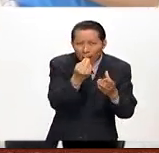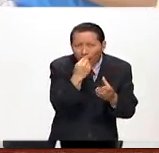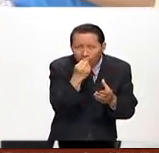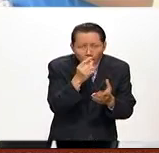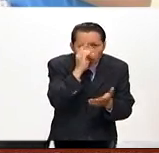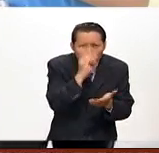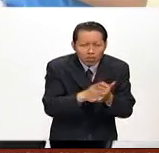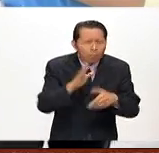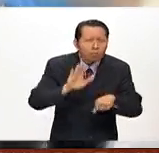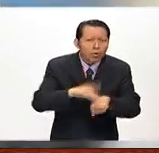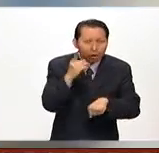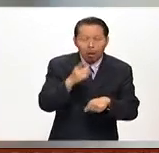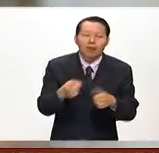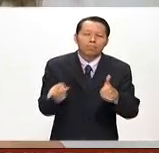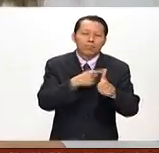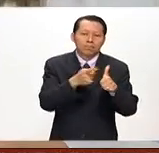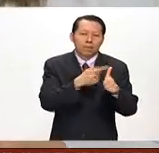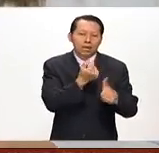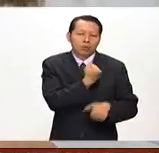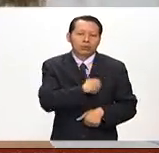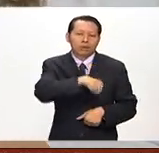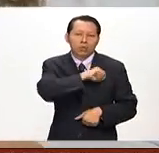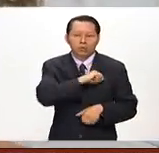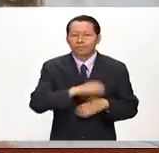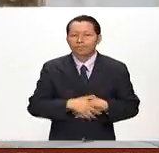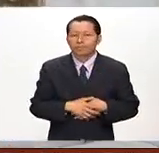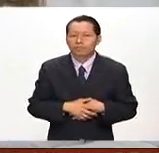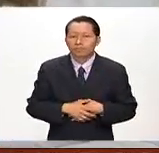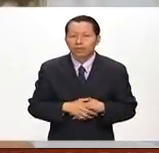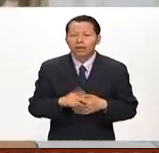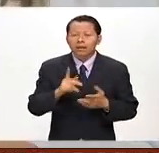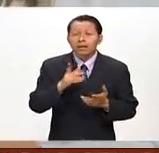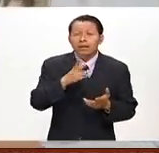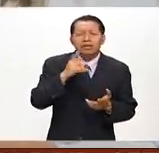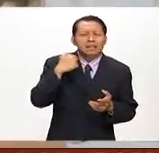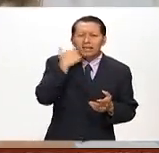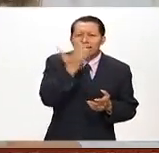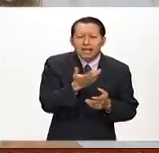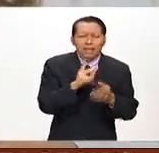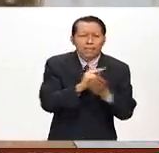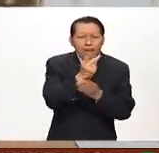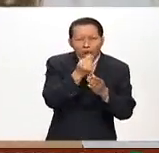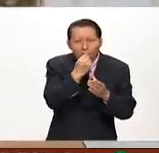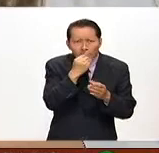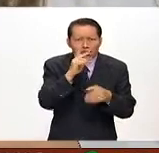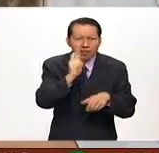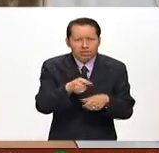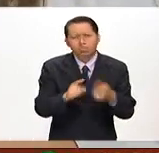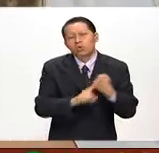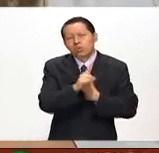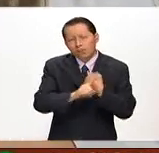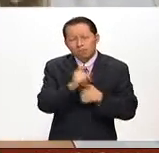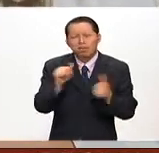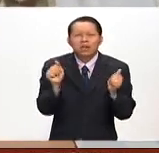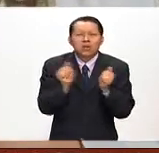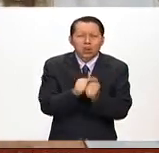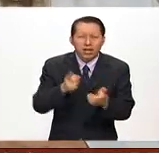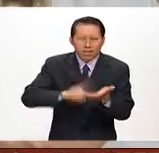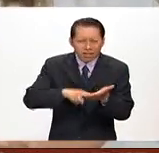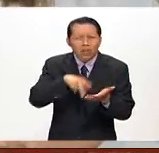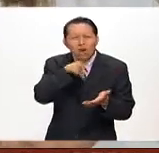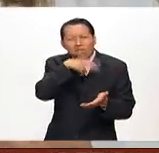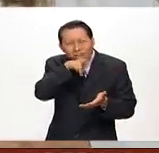lugar se encuentra la salud. La gente que más busca ser vegetariano, por ejemplo, son aquellos que tienen problemas como hipertensión